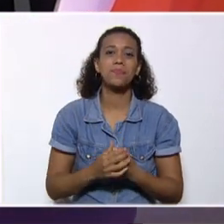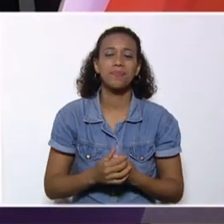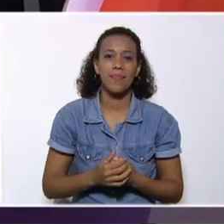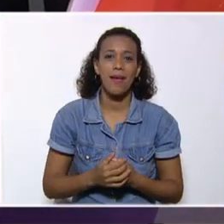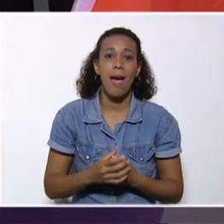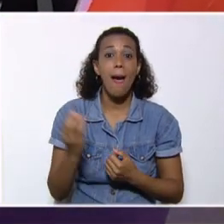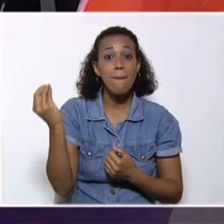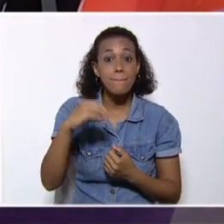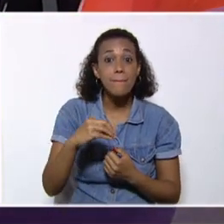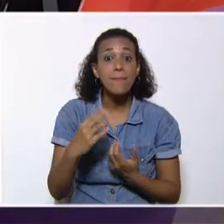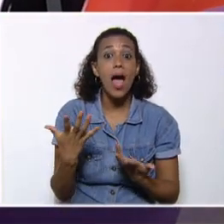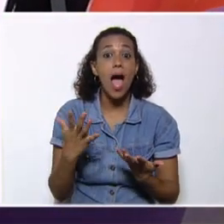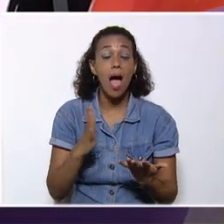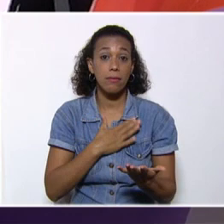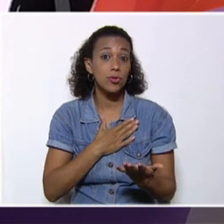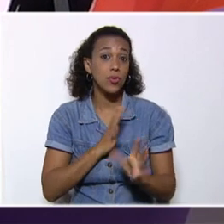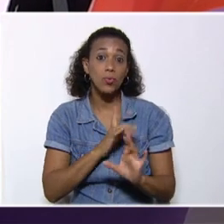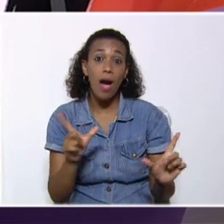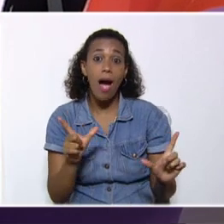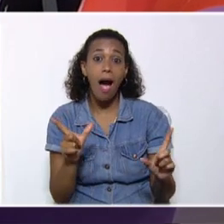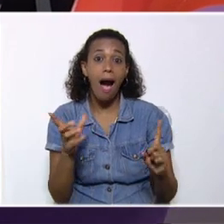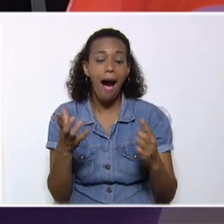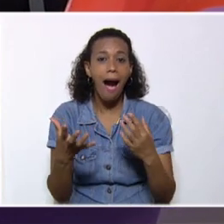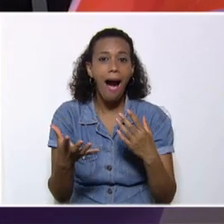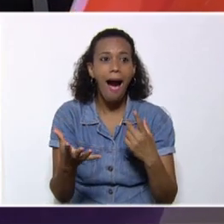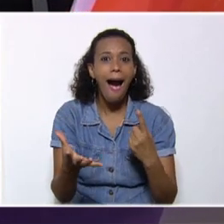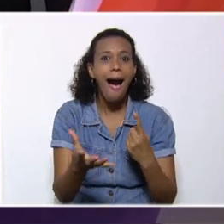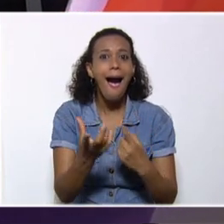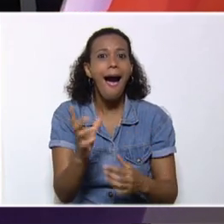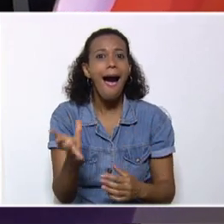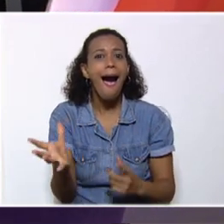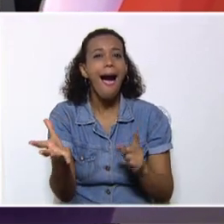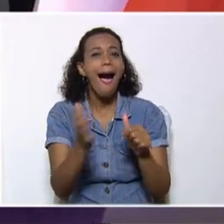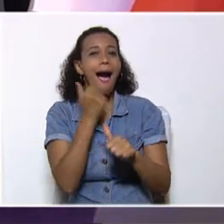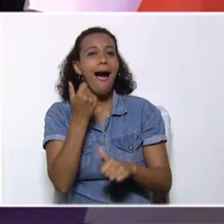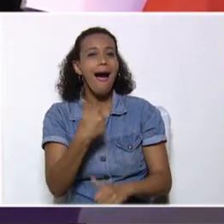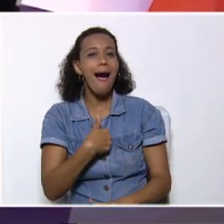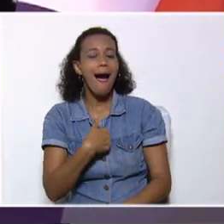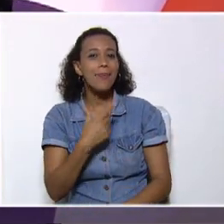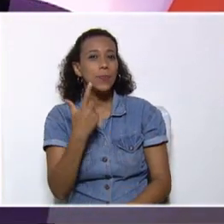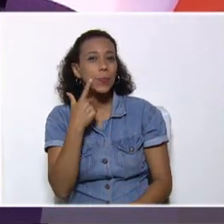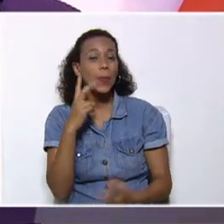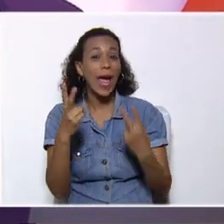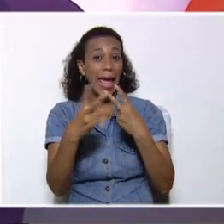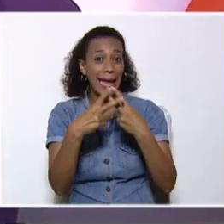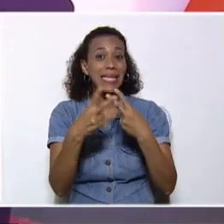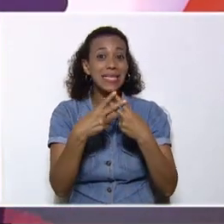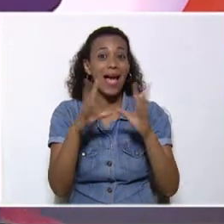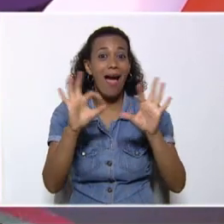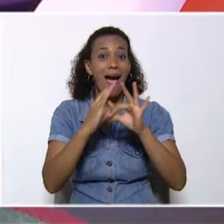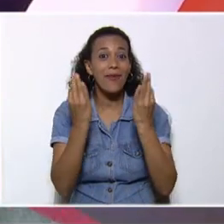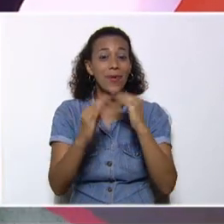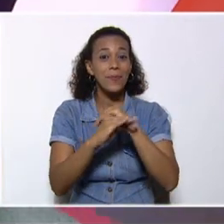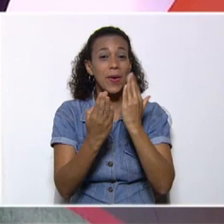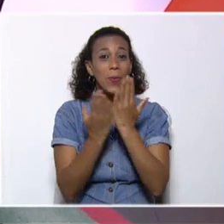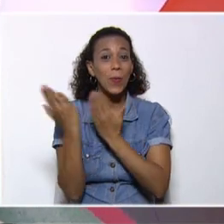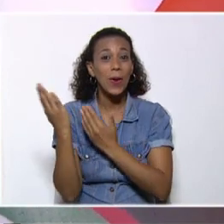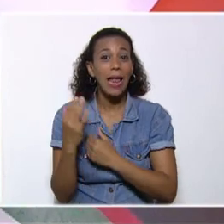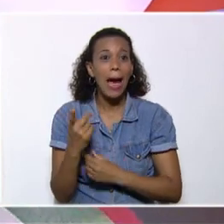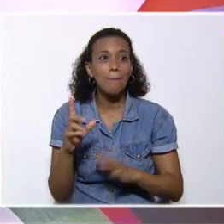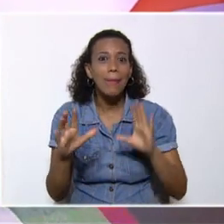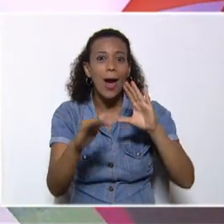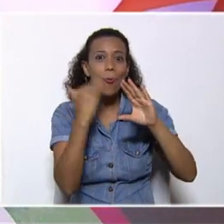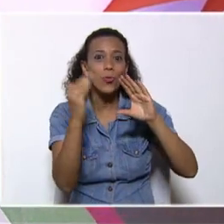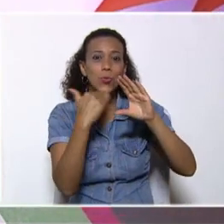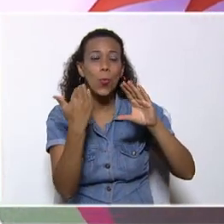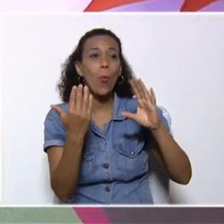mppeducacion. Y también nosotros vamos a encontrarte a ti de manera fácil si utilizas la etiqueta Cada Familia en Escuela para